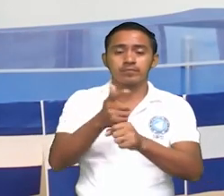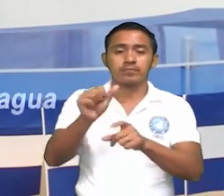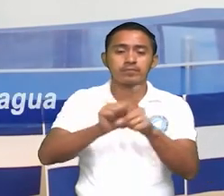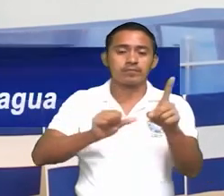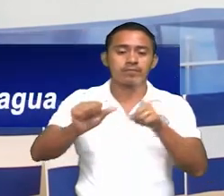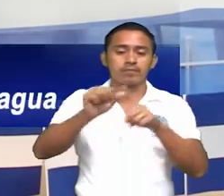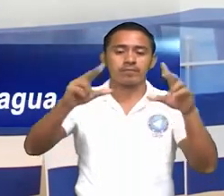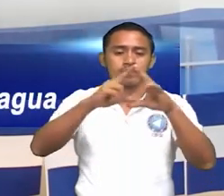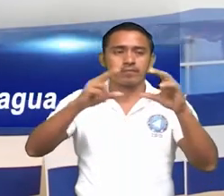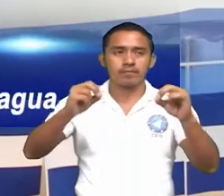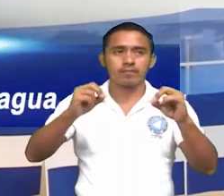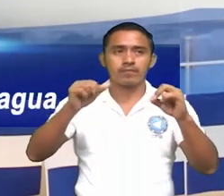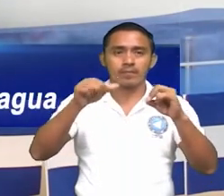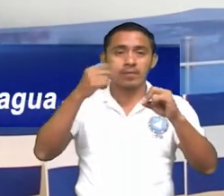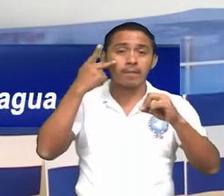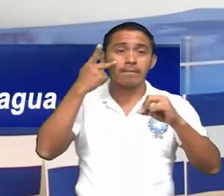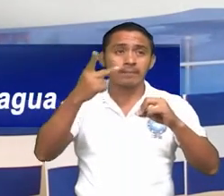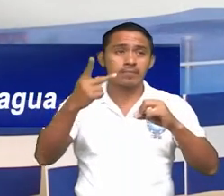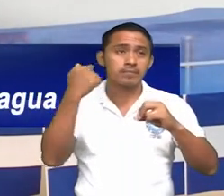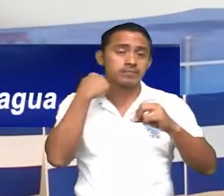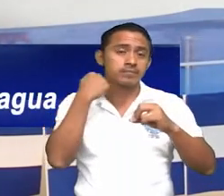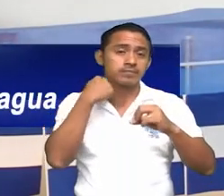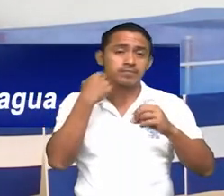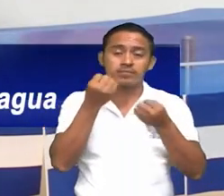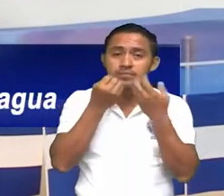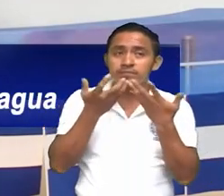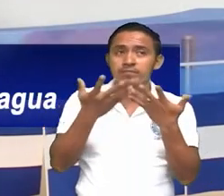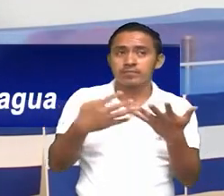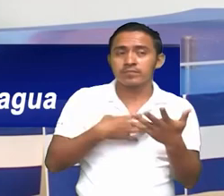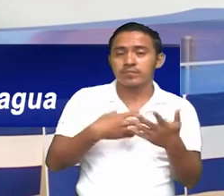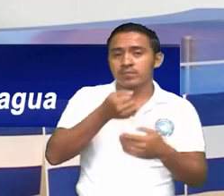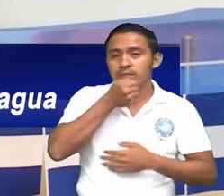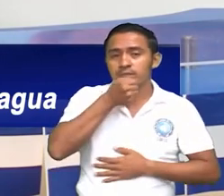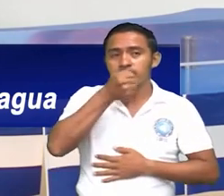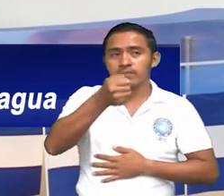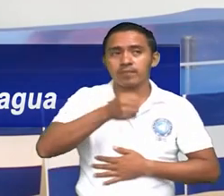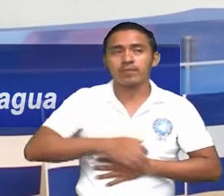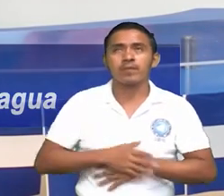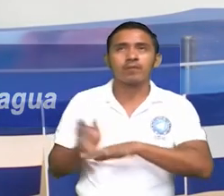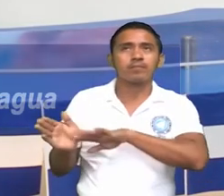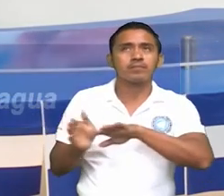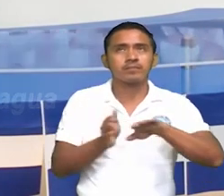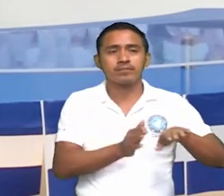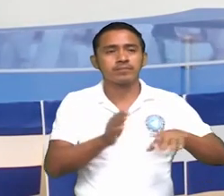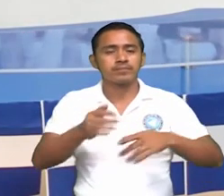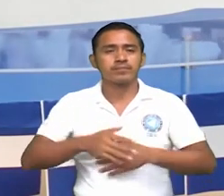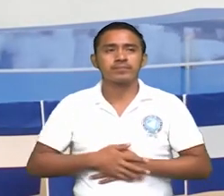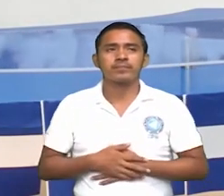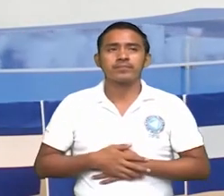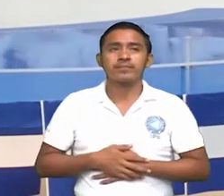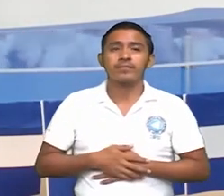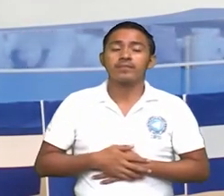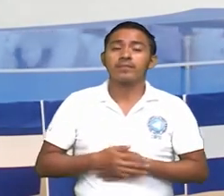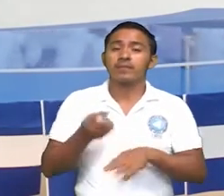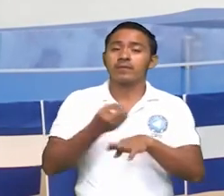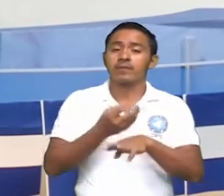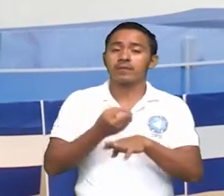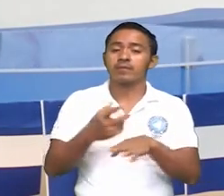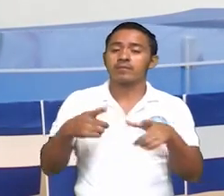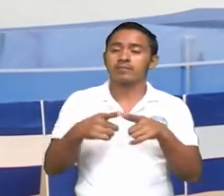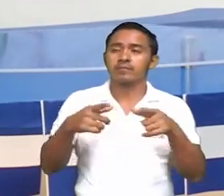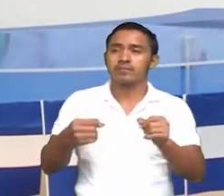Parlamentario Nicaragua y permanecer informado con nuestras noticias. Pasamos a otra nota, y es que la Alcaldía